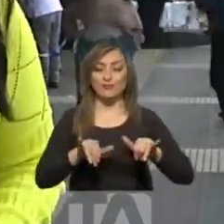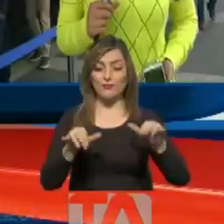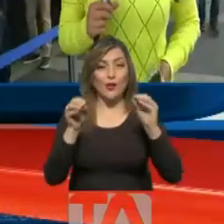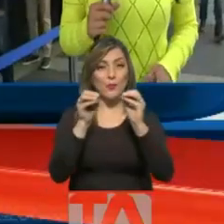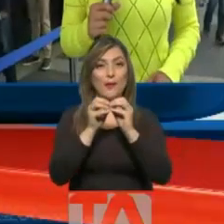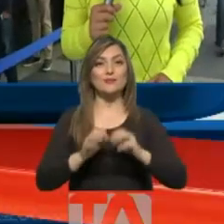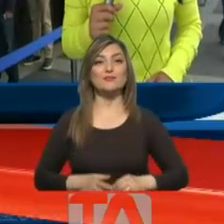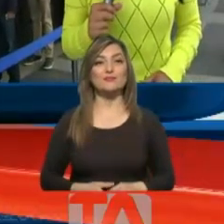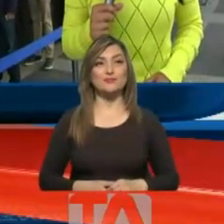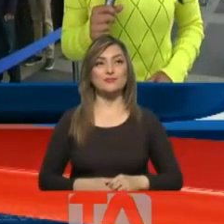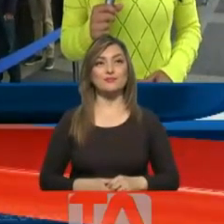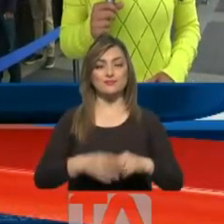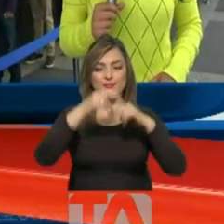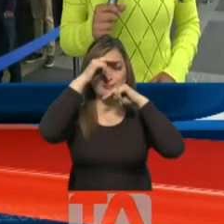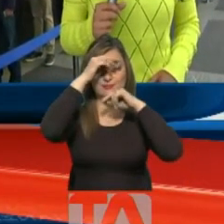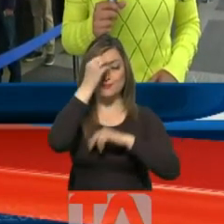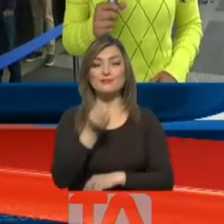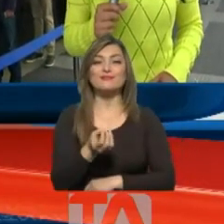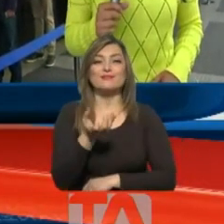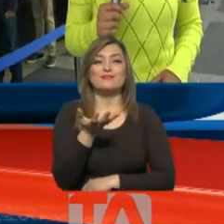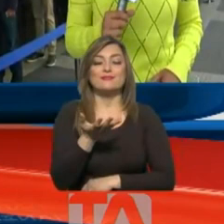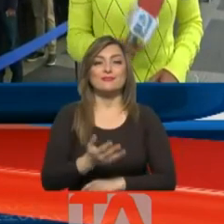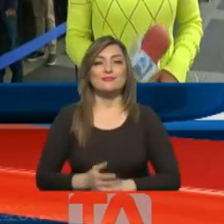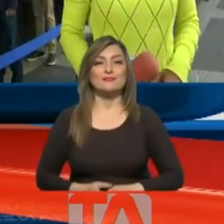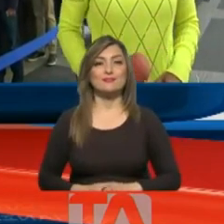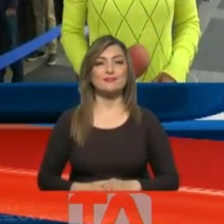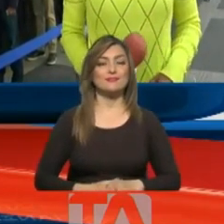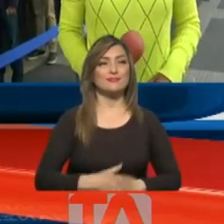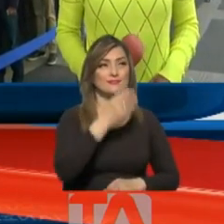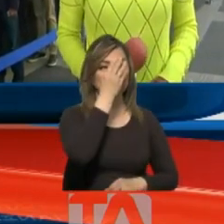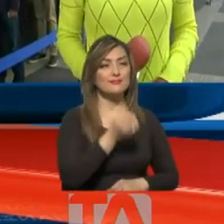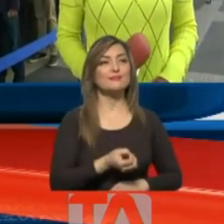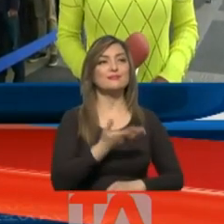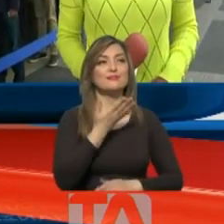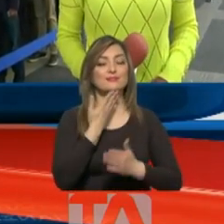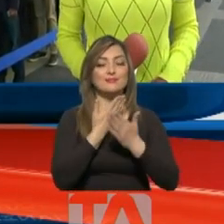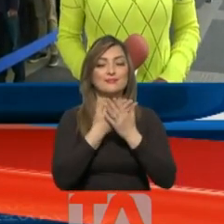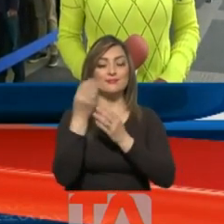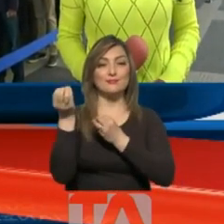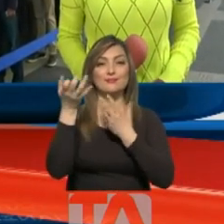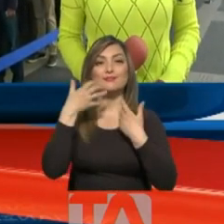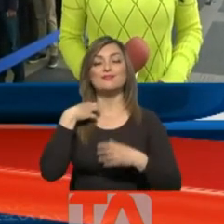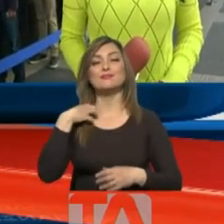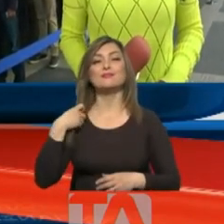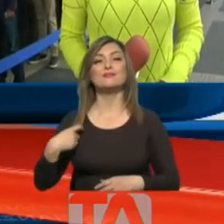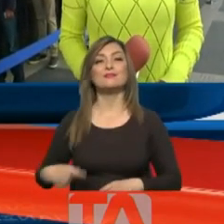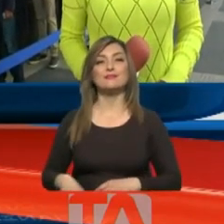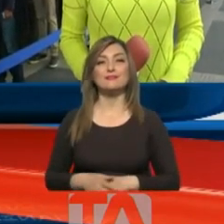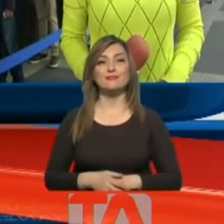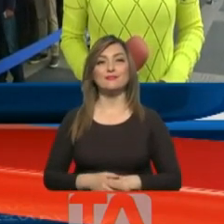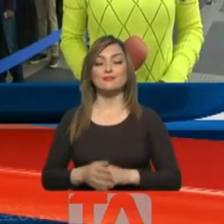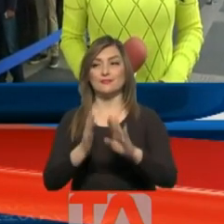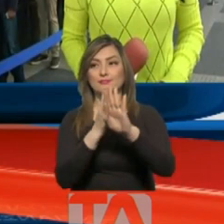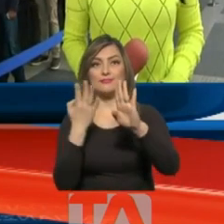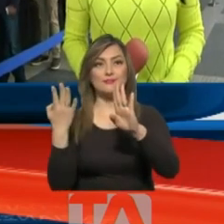ustedes, compañeras en estudio, que nos tienen más noticias. Buenos días. Buenos días, Steffi. Muchísimas gracias por la información. Estas largas filas